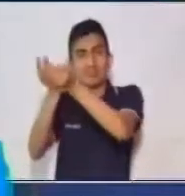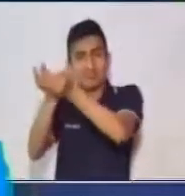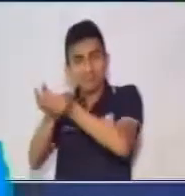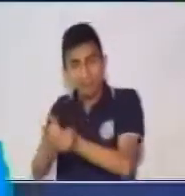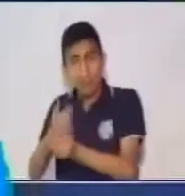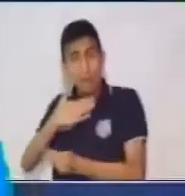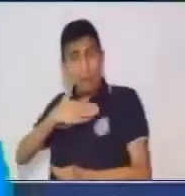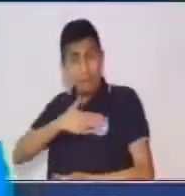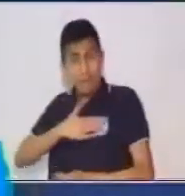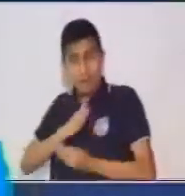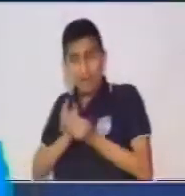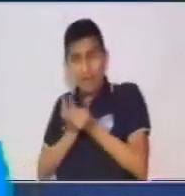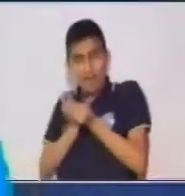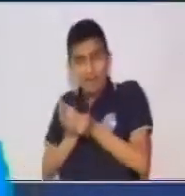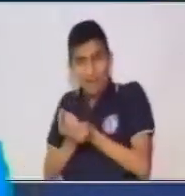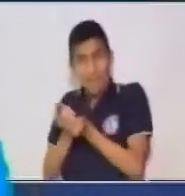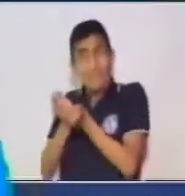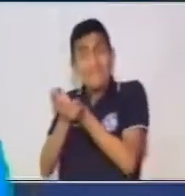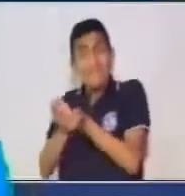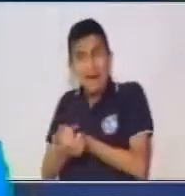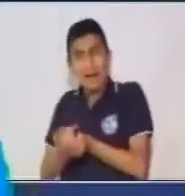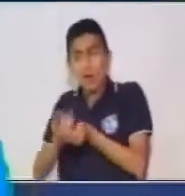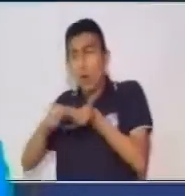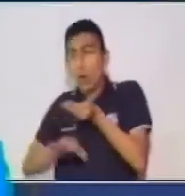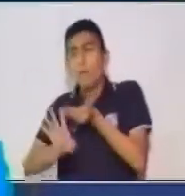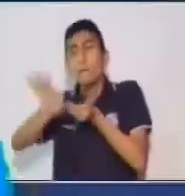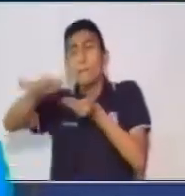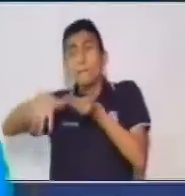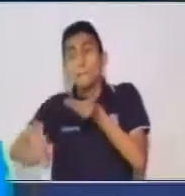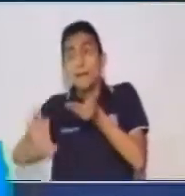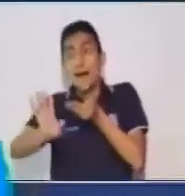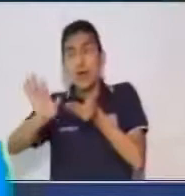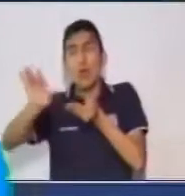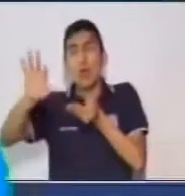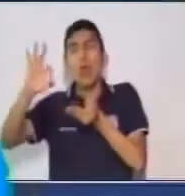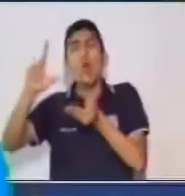Navegando, navegando, mi barco va.